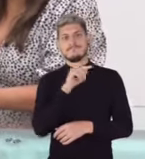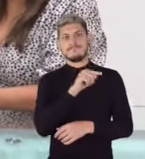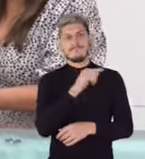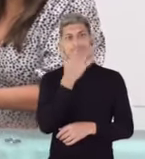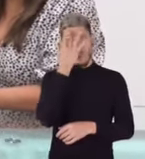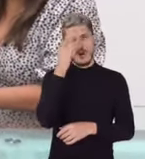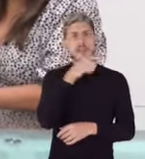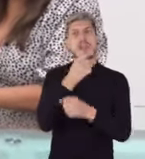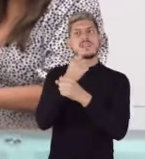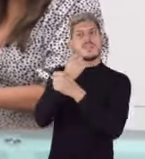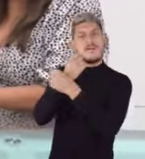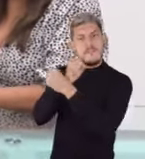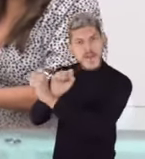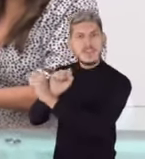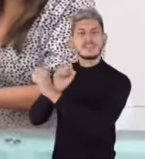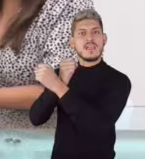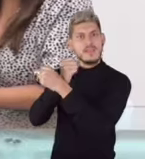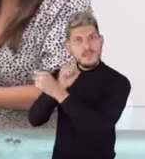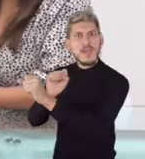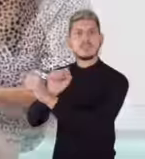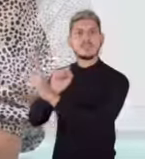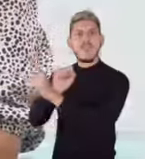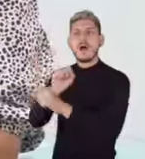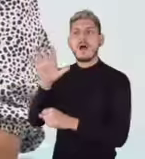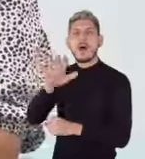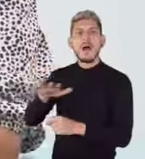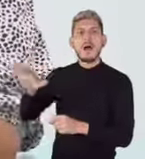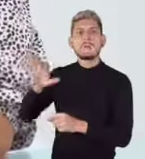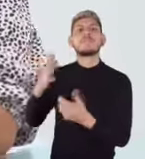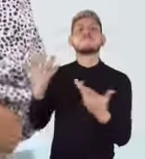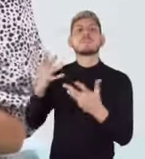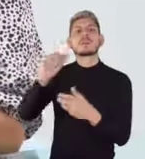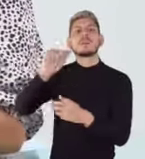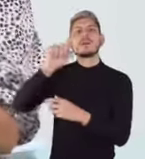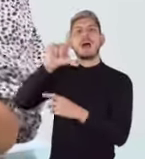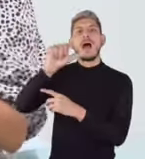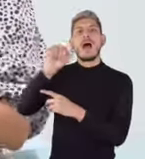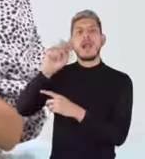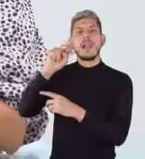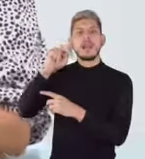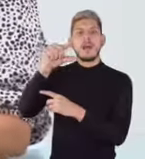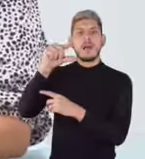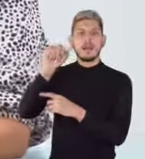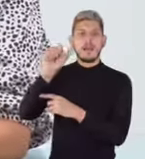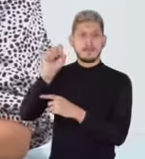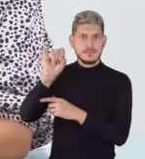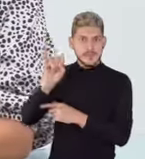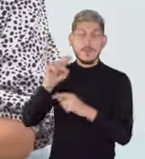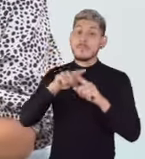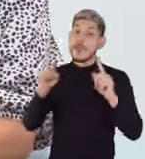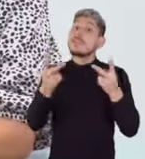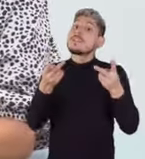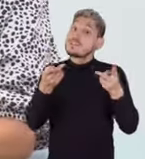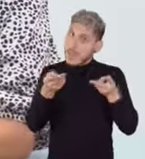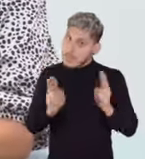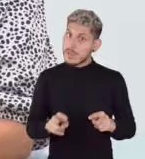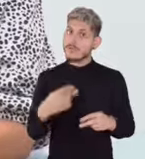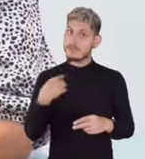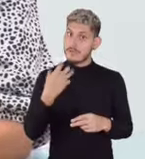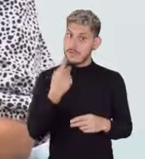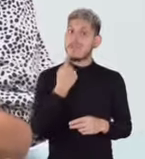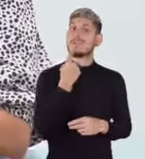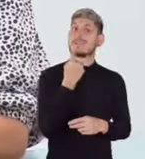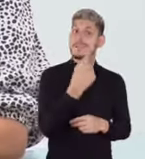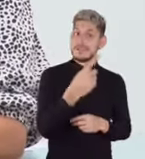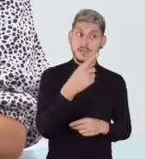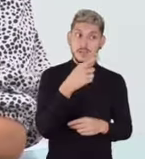de los intereses de los habitantes de Alangací, pero también quiero decirles que ella ha estado muy pendiente de